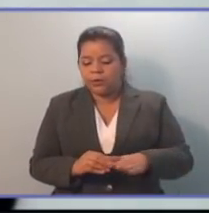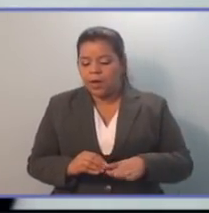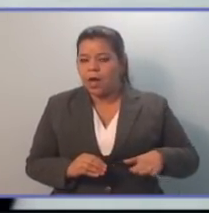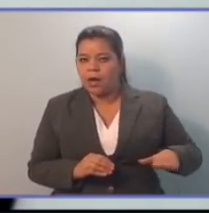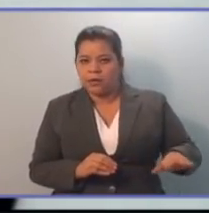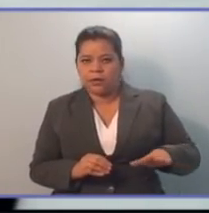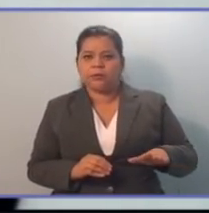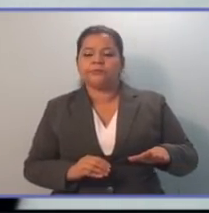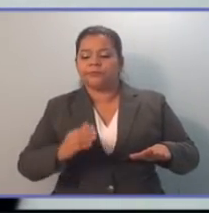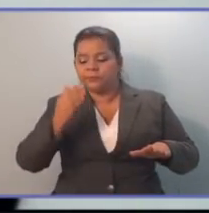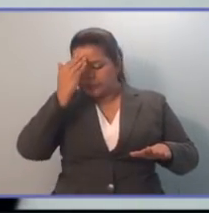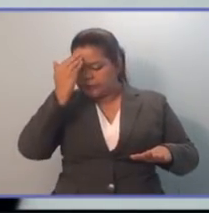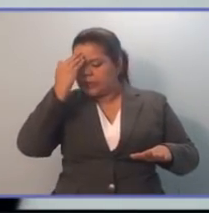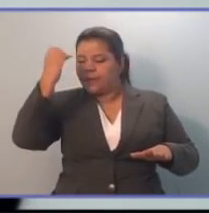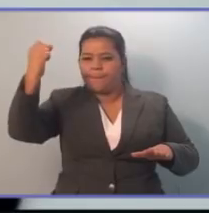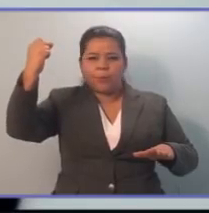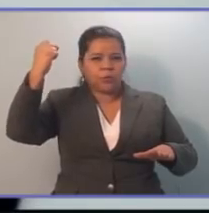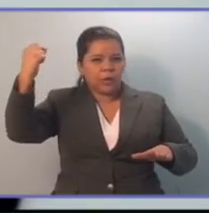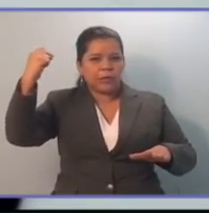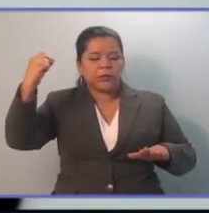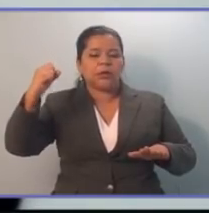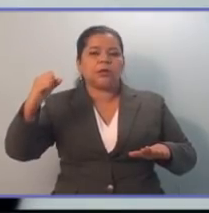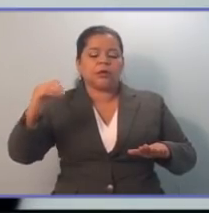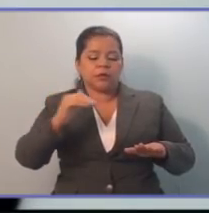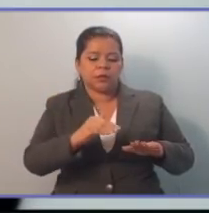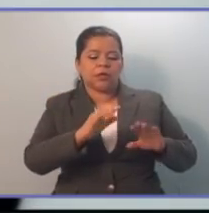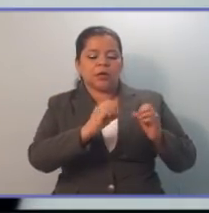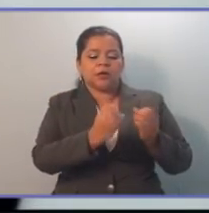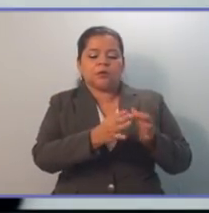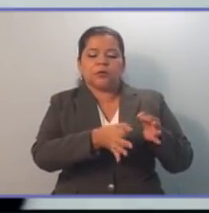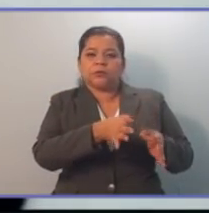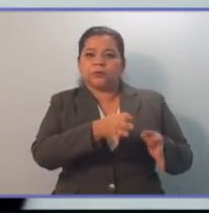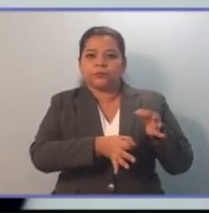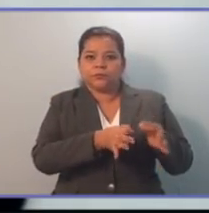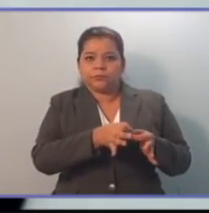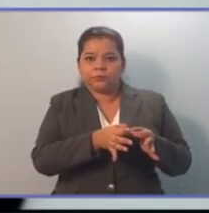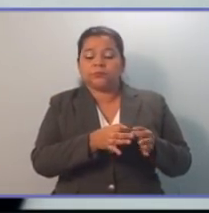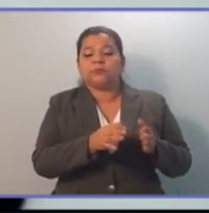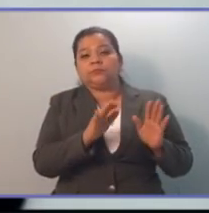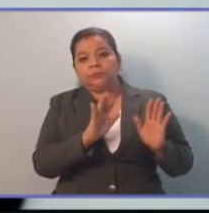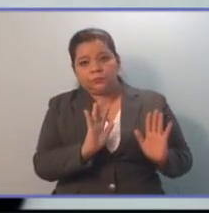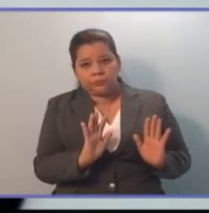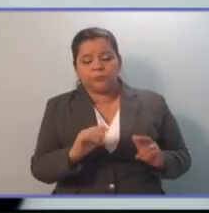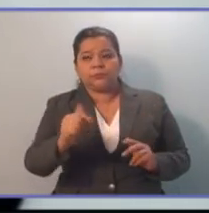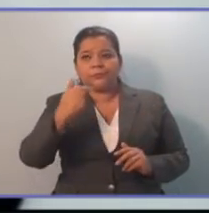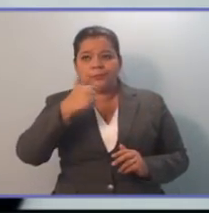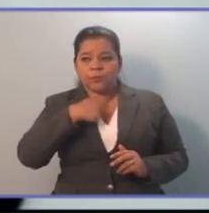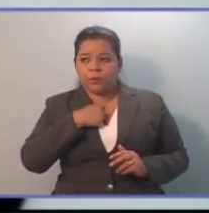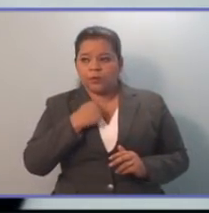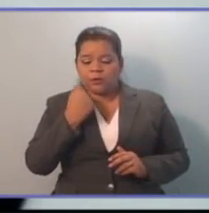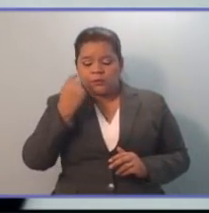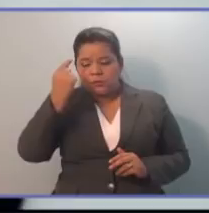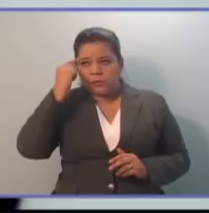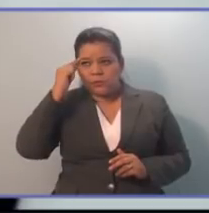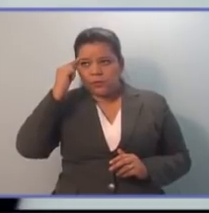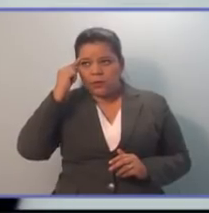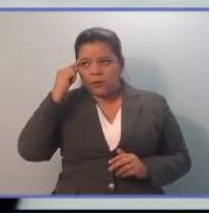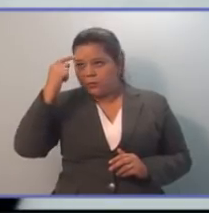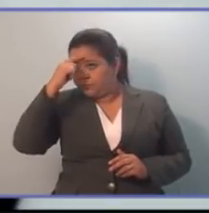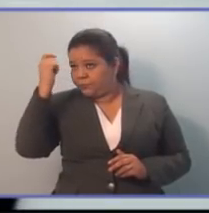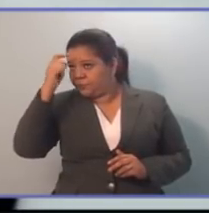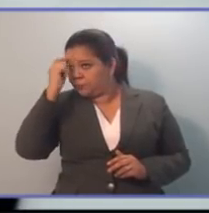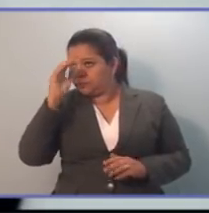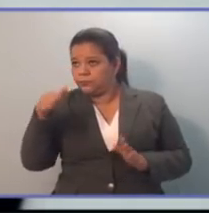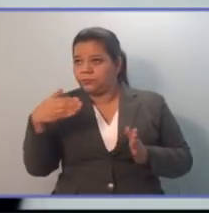no menos importante, como es el órgano judicial. Así es que yo me veo operativizando todo